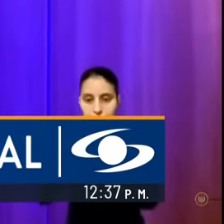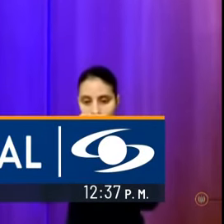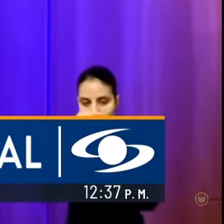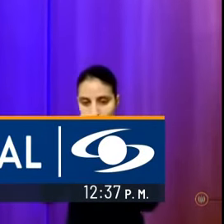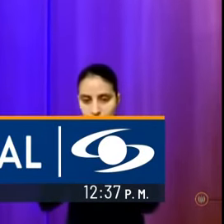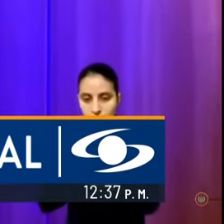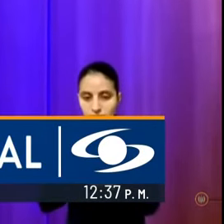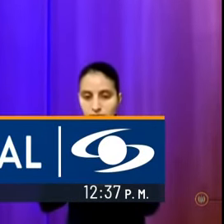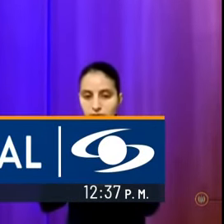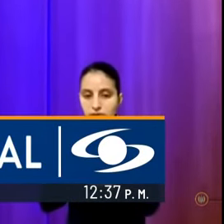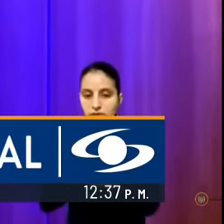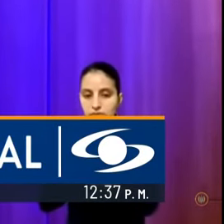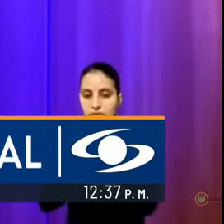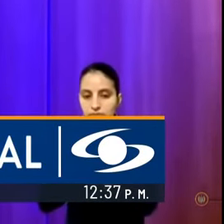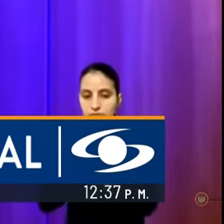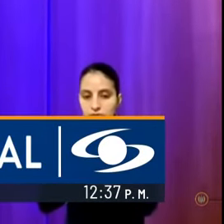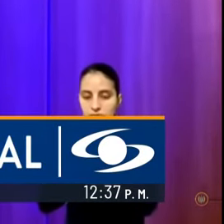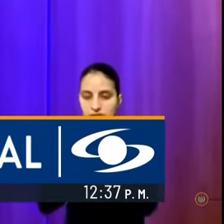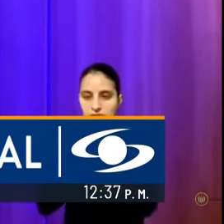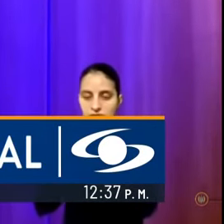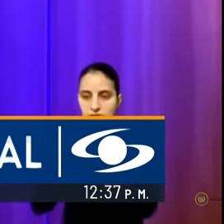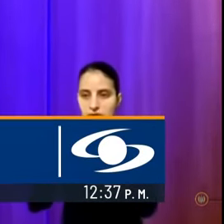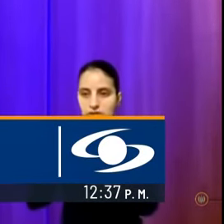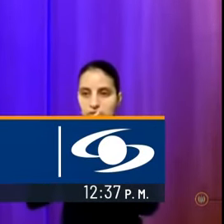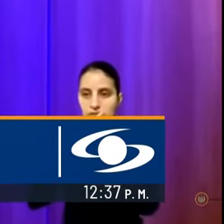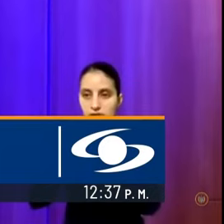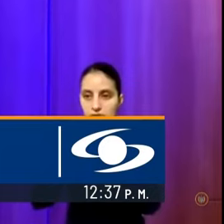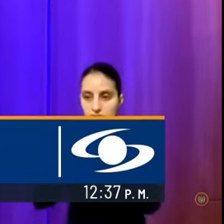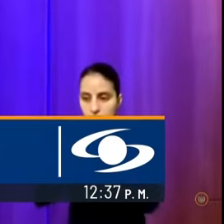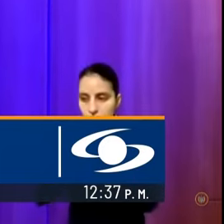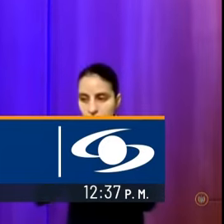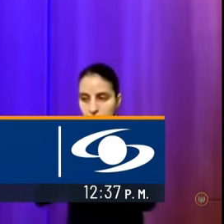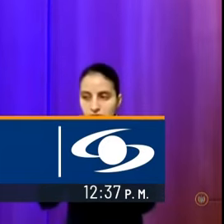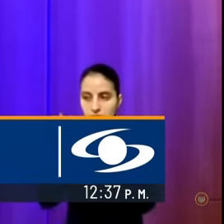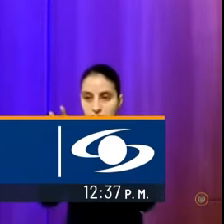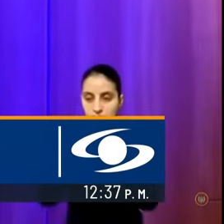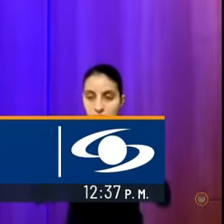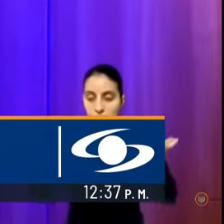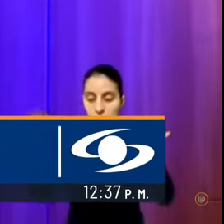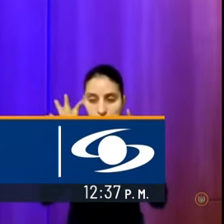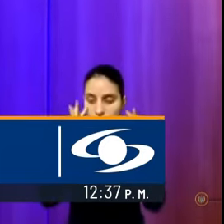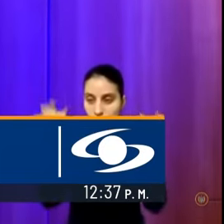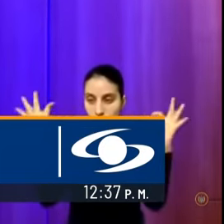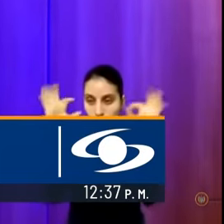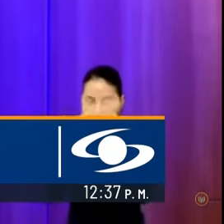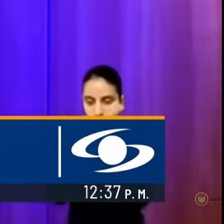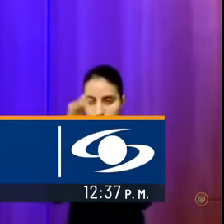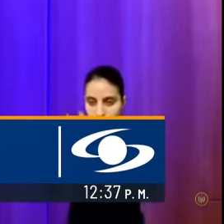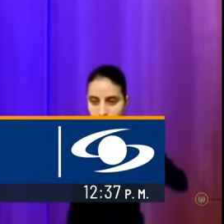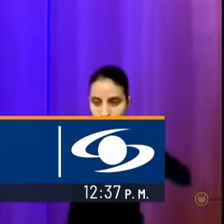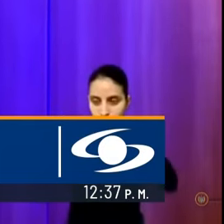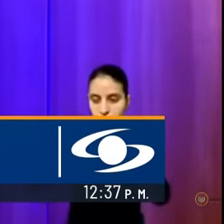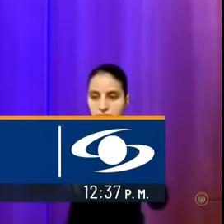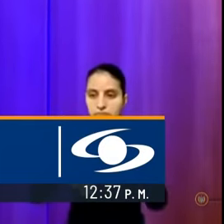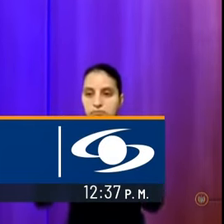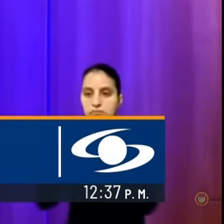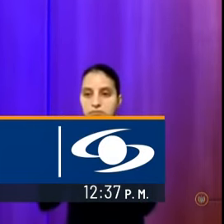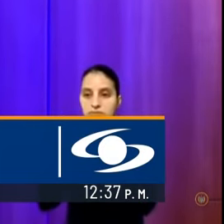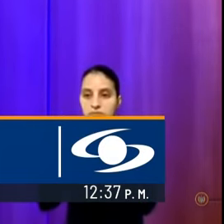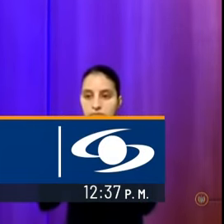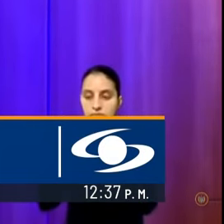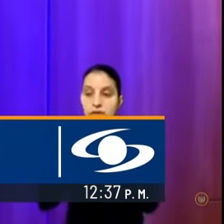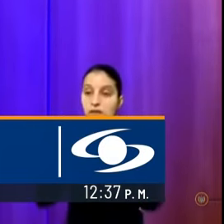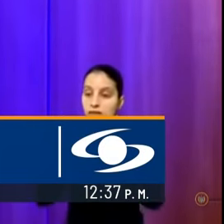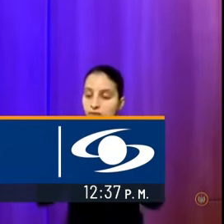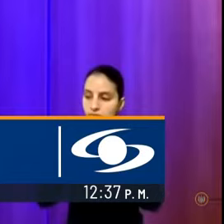territorial. La segunda, análisis criminal con apoyo en la tecnología. La tercera, un fortalecimiento de